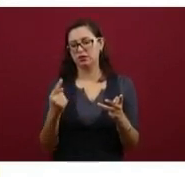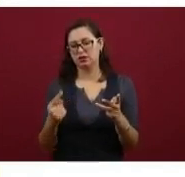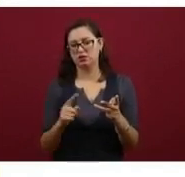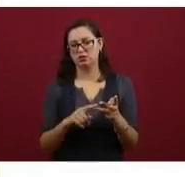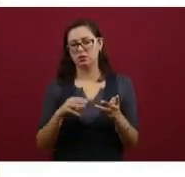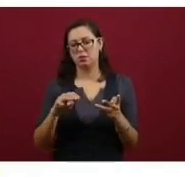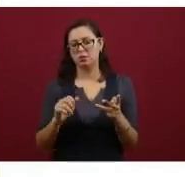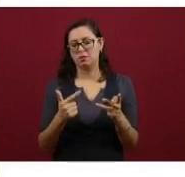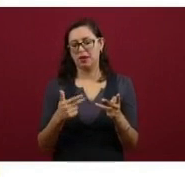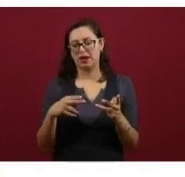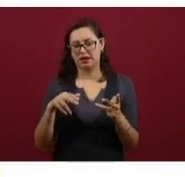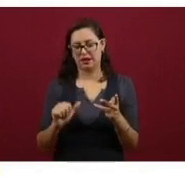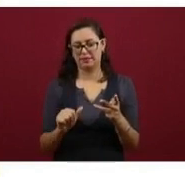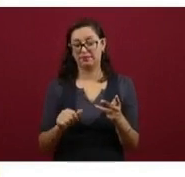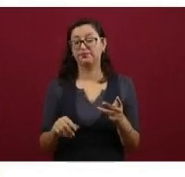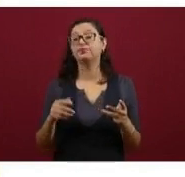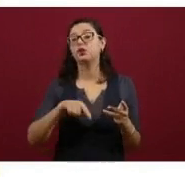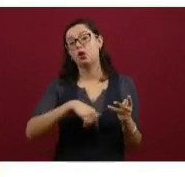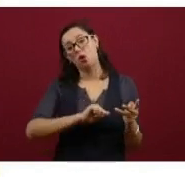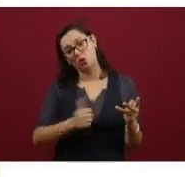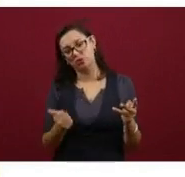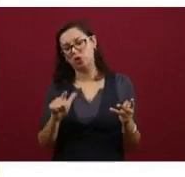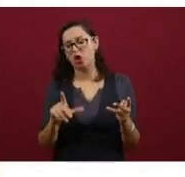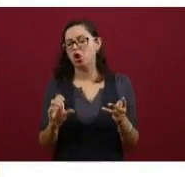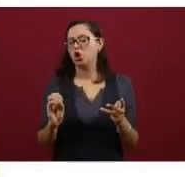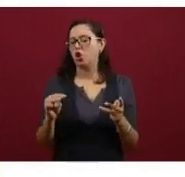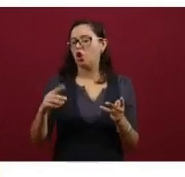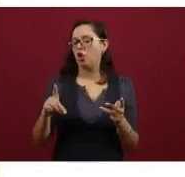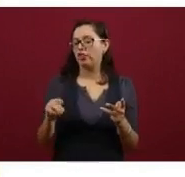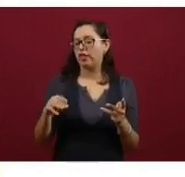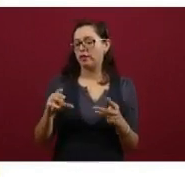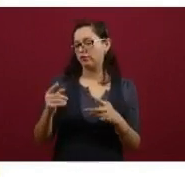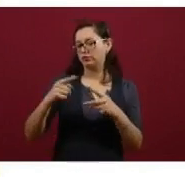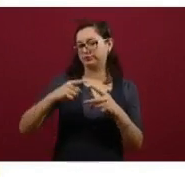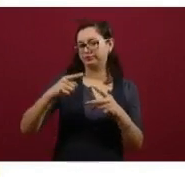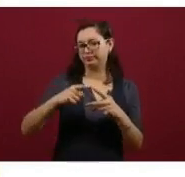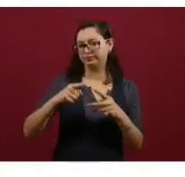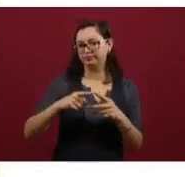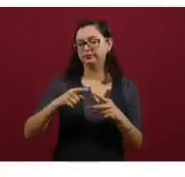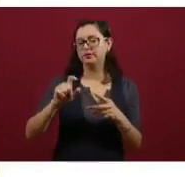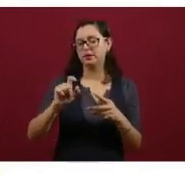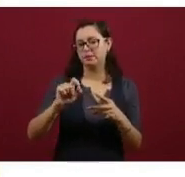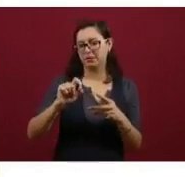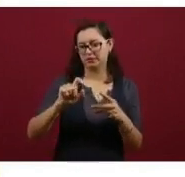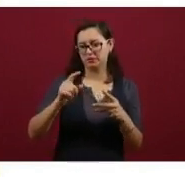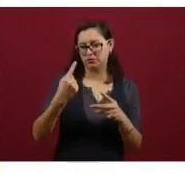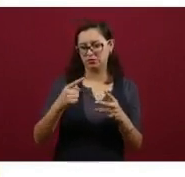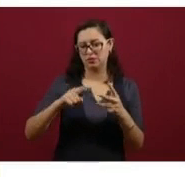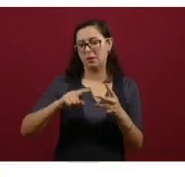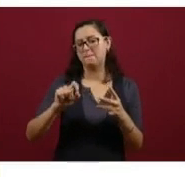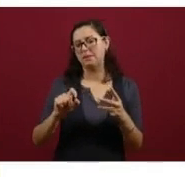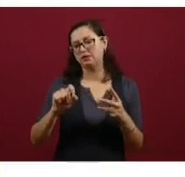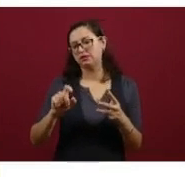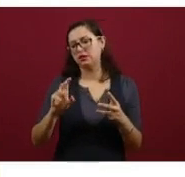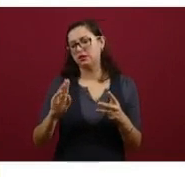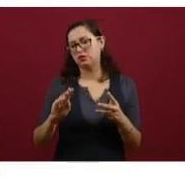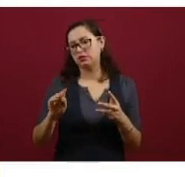demo, con 20 pesos 69 centavos en la gasolina premium, 20.94 para el diésel